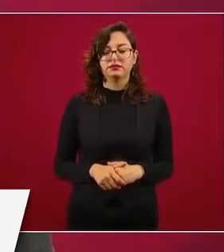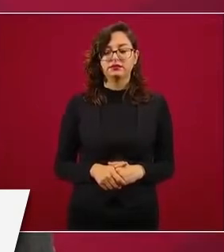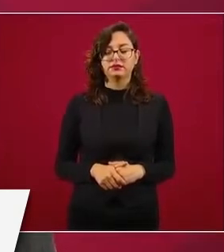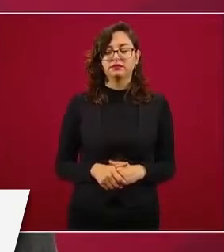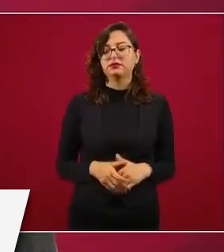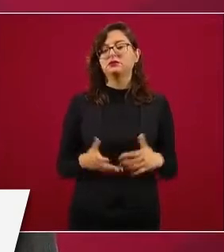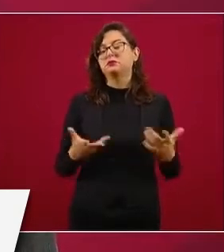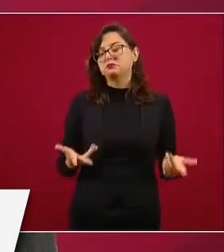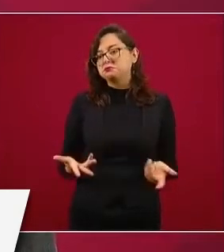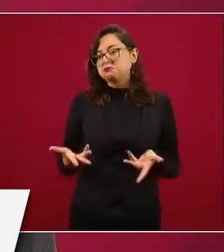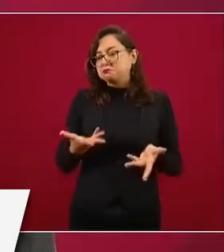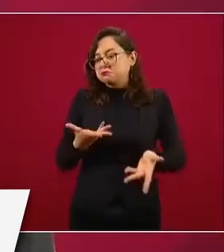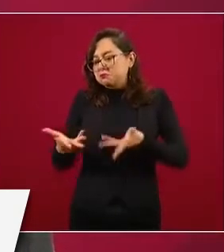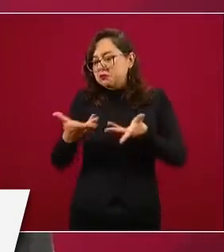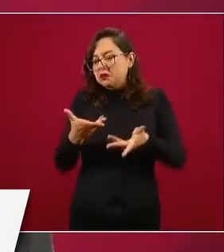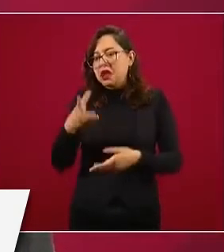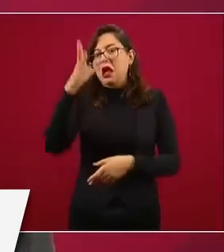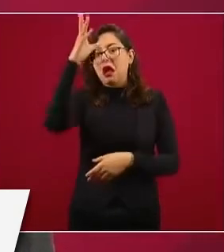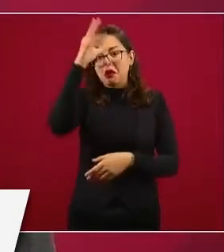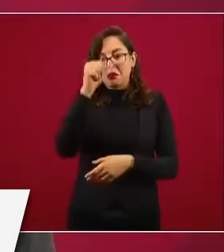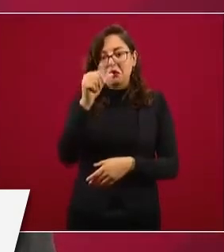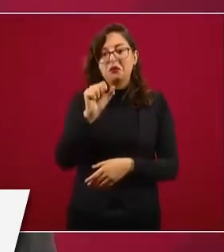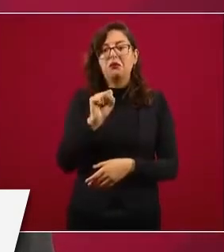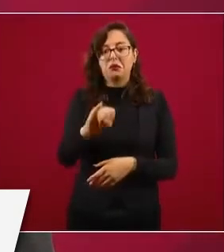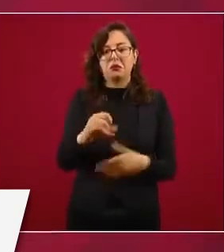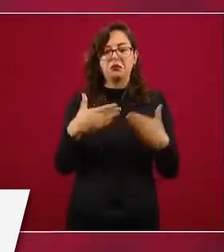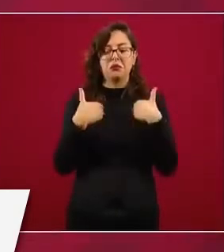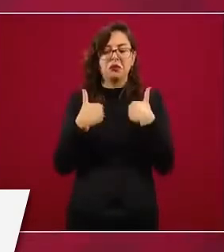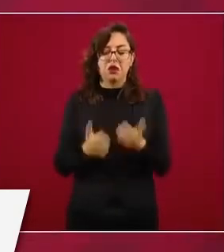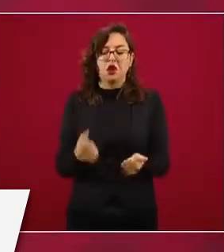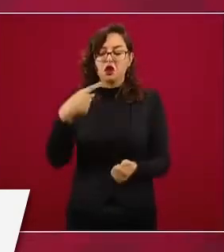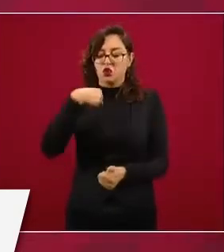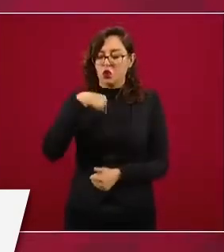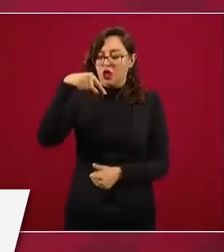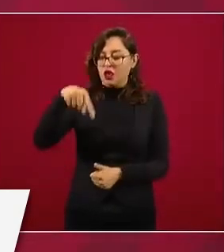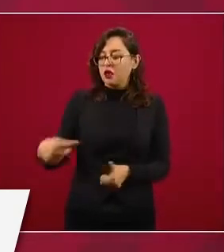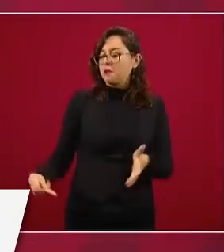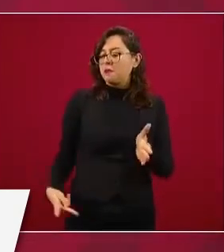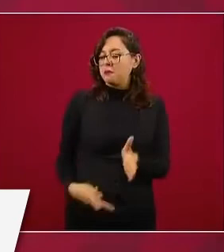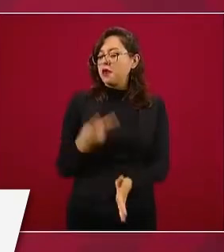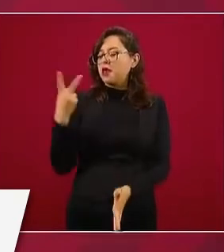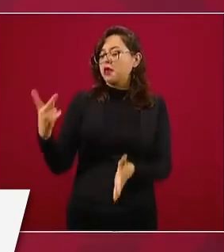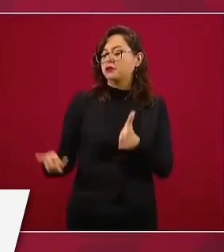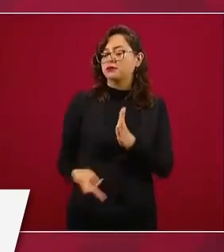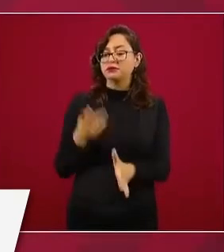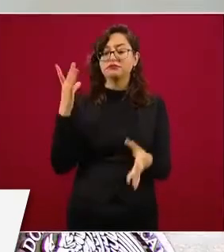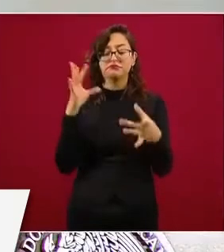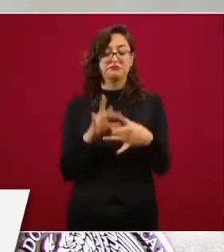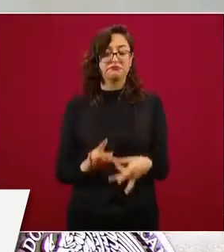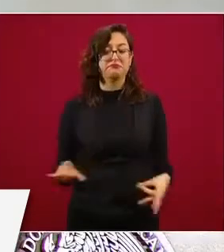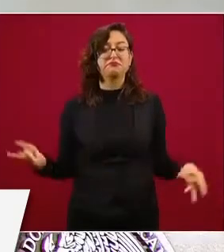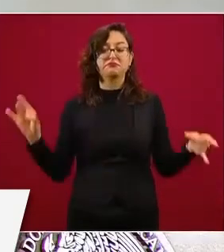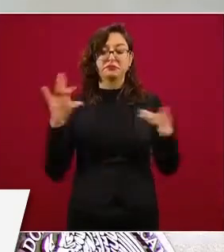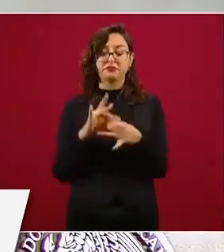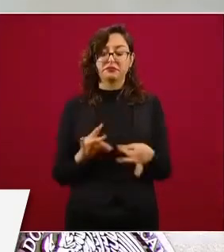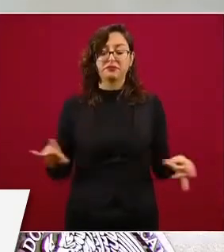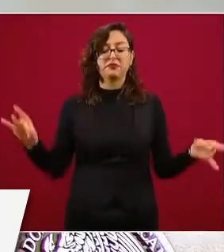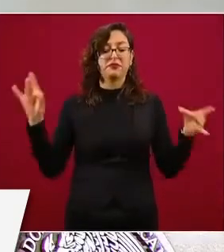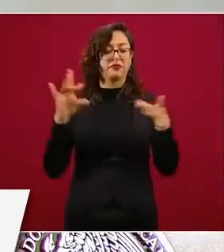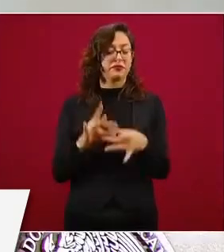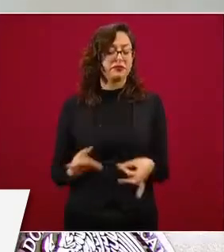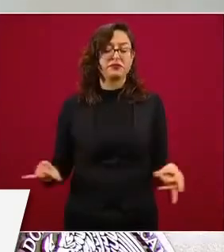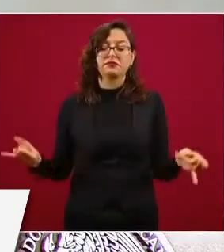acuerdos, hay entendimientos. Yo voy a estar aquí aclarando cada vez que sea